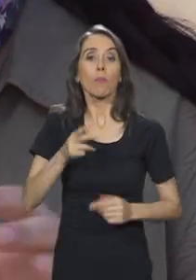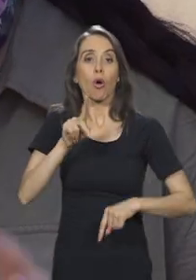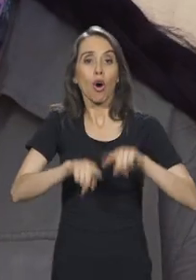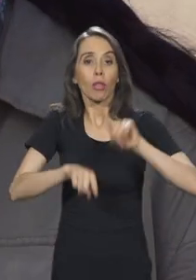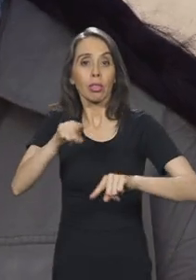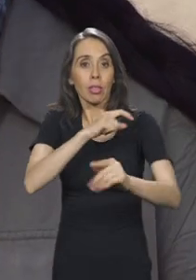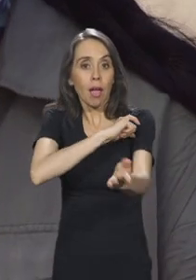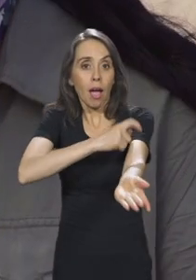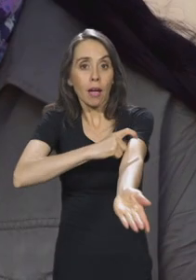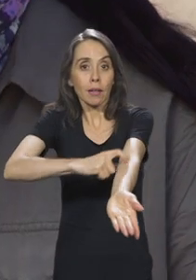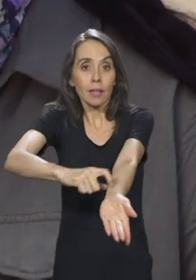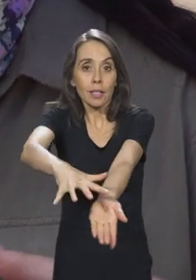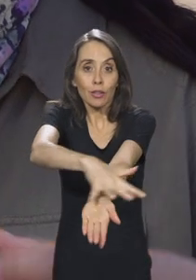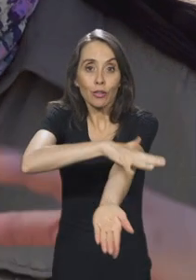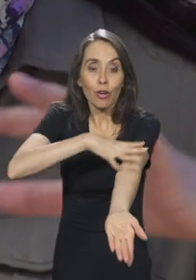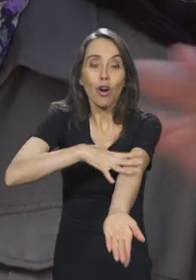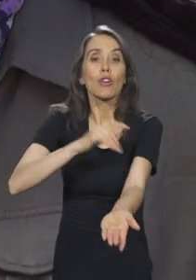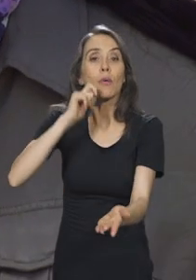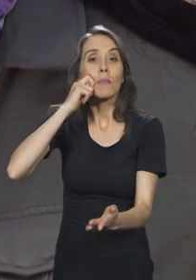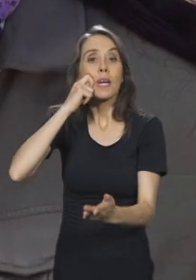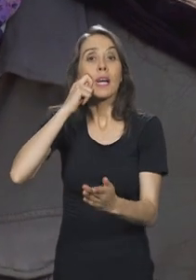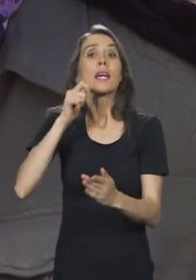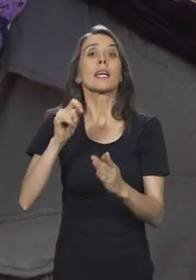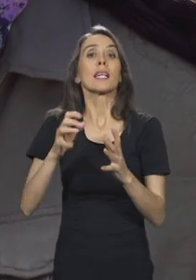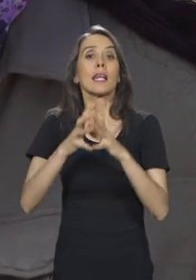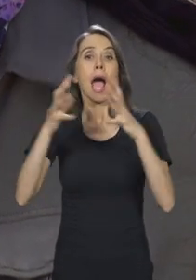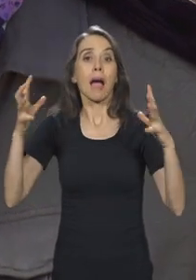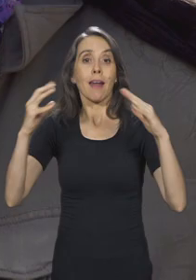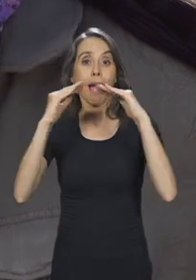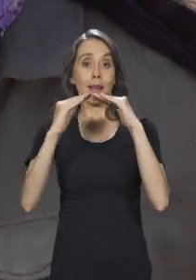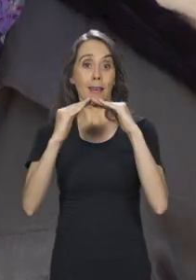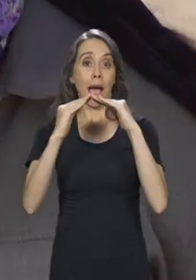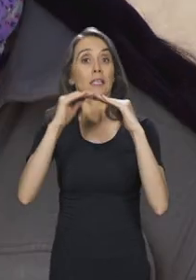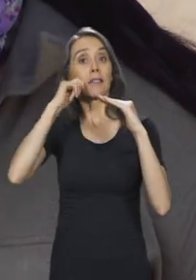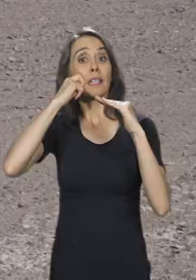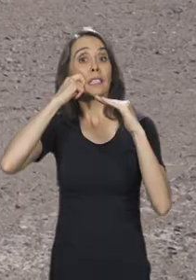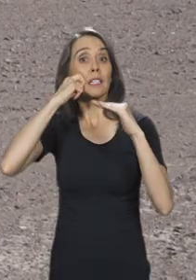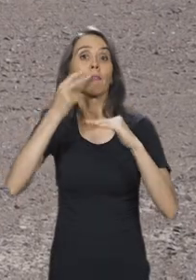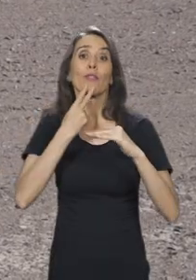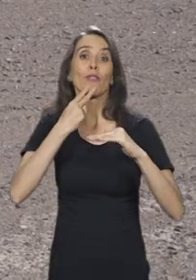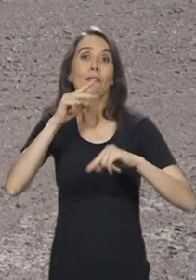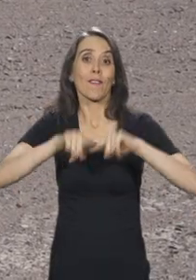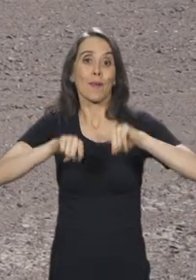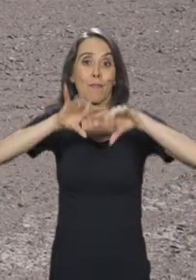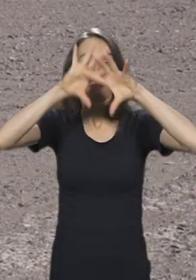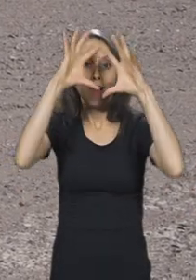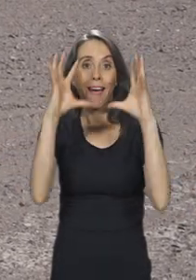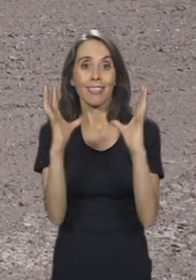de nuestro territorio y de nuestra casa, como nuestra gran casa que es la Tierra.